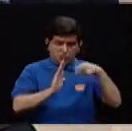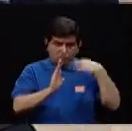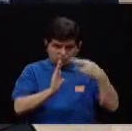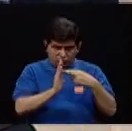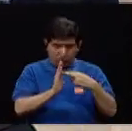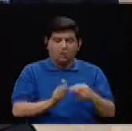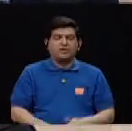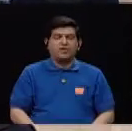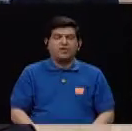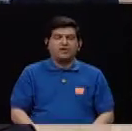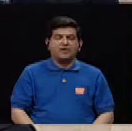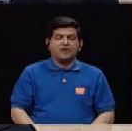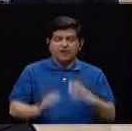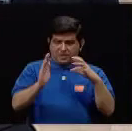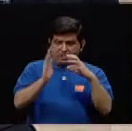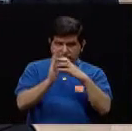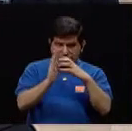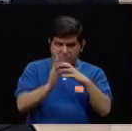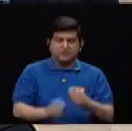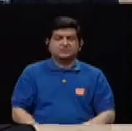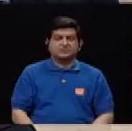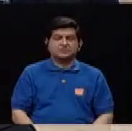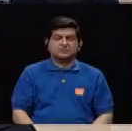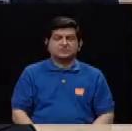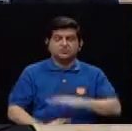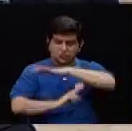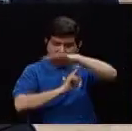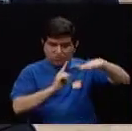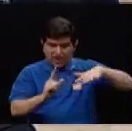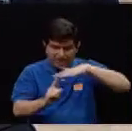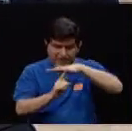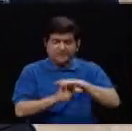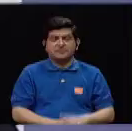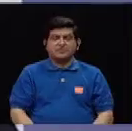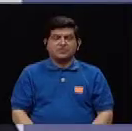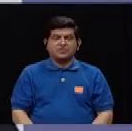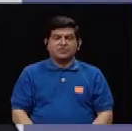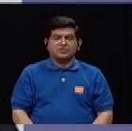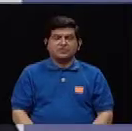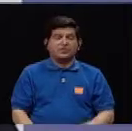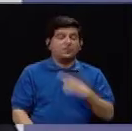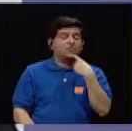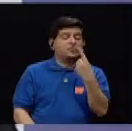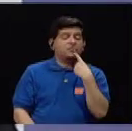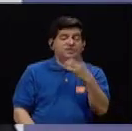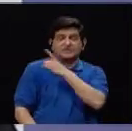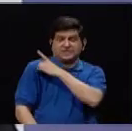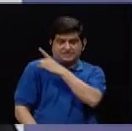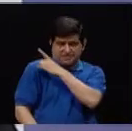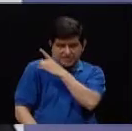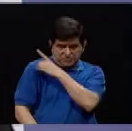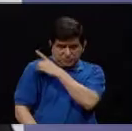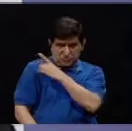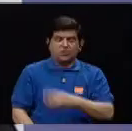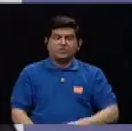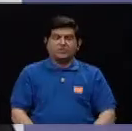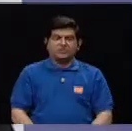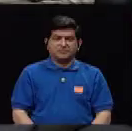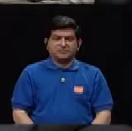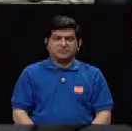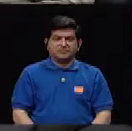el entorno. El entorno, sí. El papel en sí, lo que dice el director.